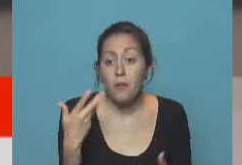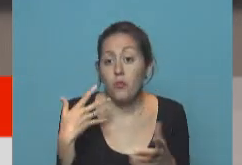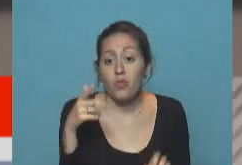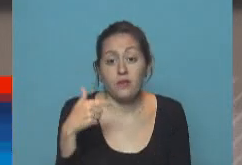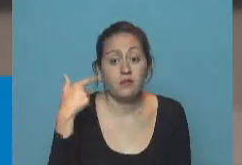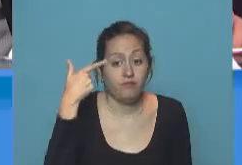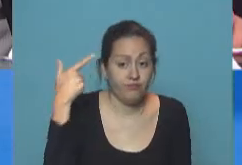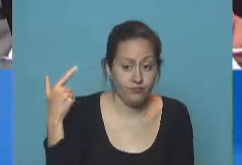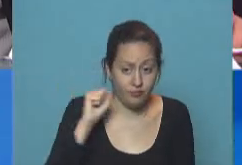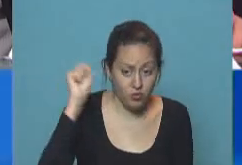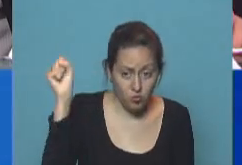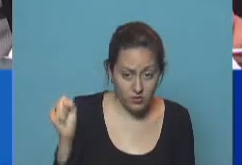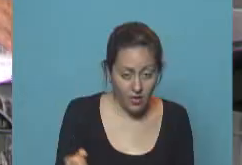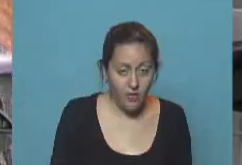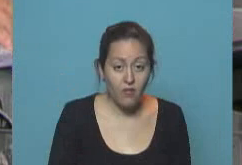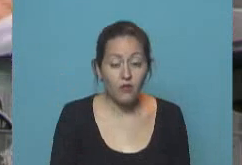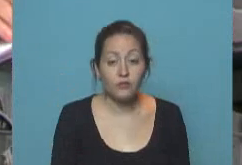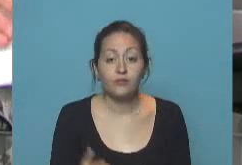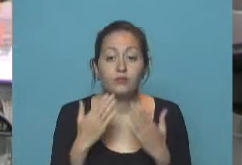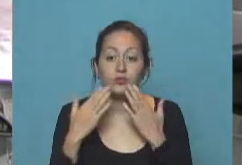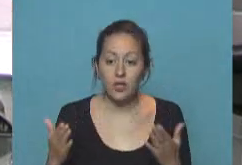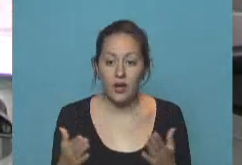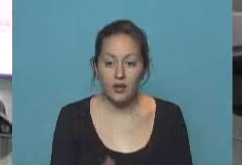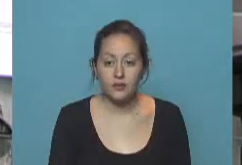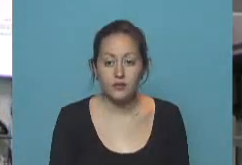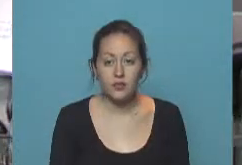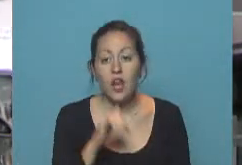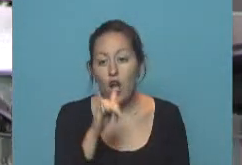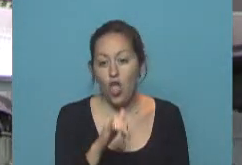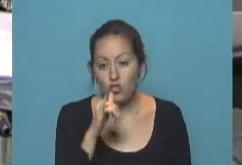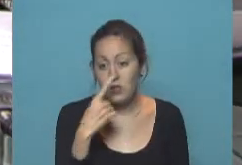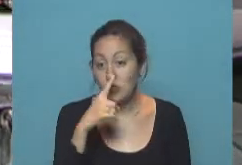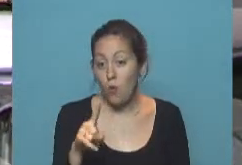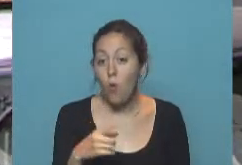quitarse la vida. Bien, Emilio, muchas gracias. Bueno, allí está, una de las noticias de la jornada.